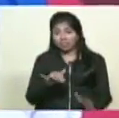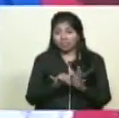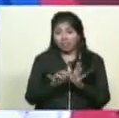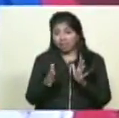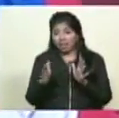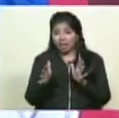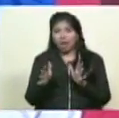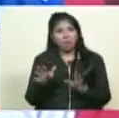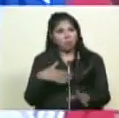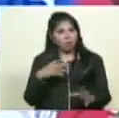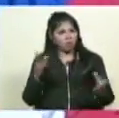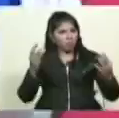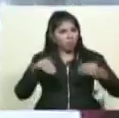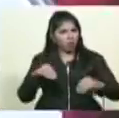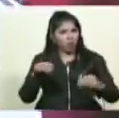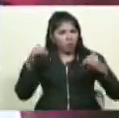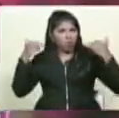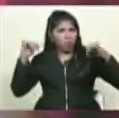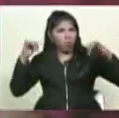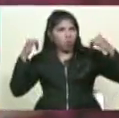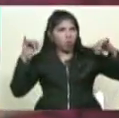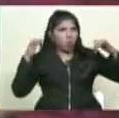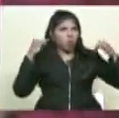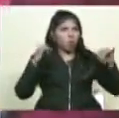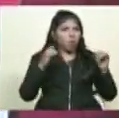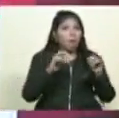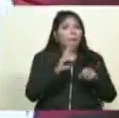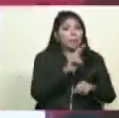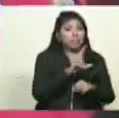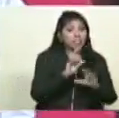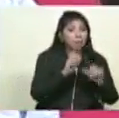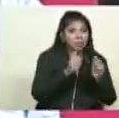Podemos hacer una rumba del 23 al 28.